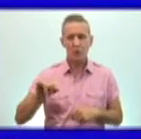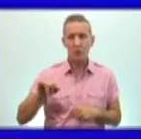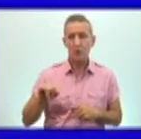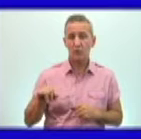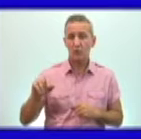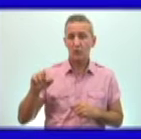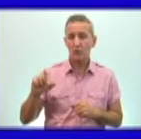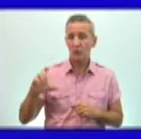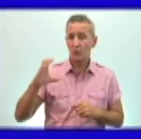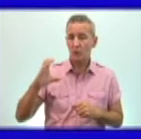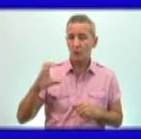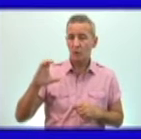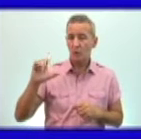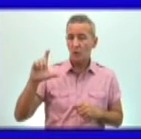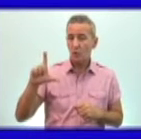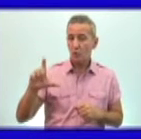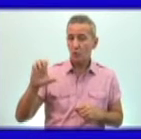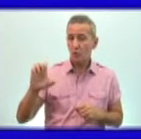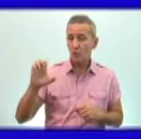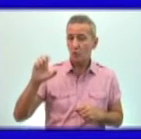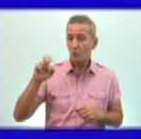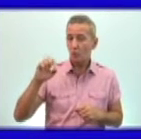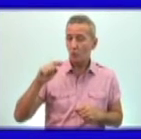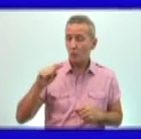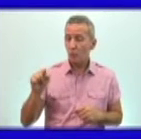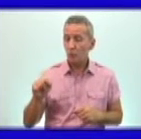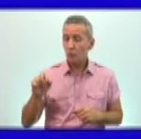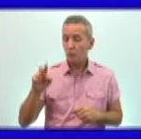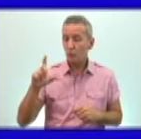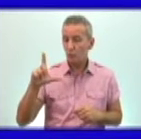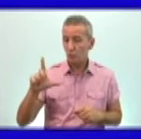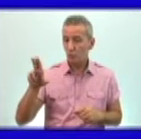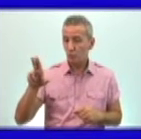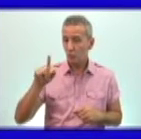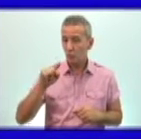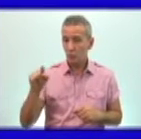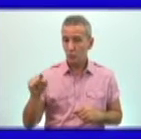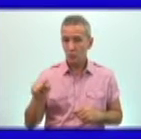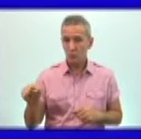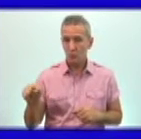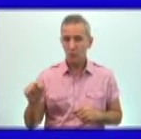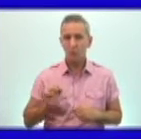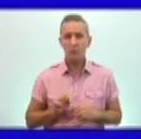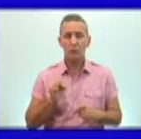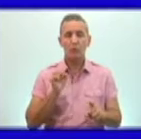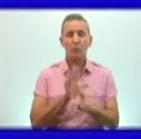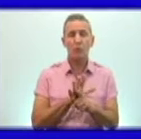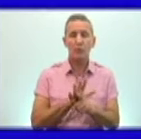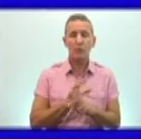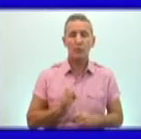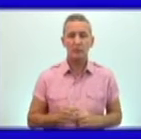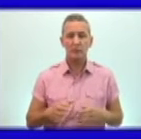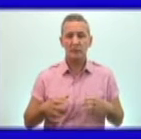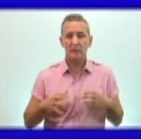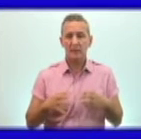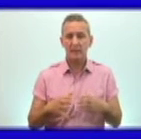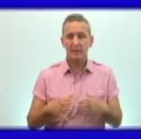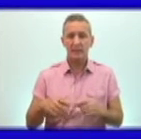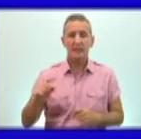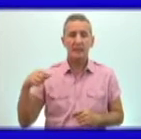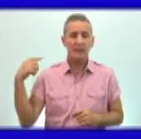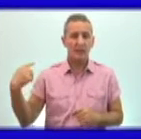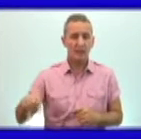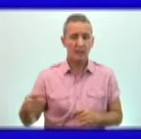razón humana, empezar por lo concreto para elevarse a lo abstracto, la práctica antes de que la